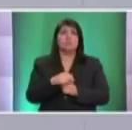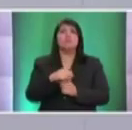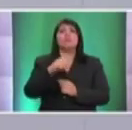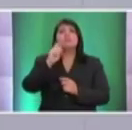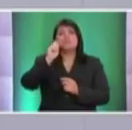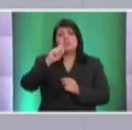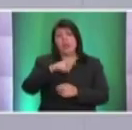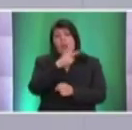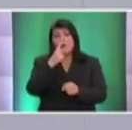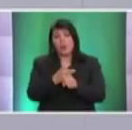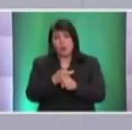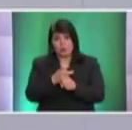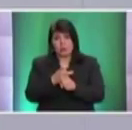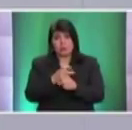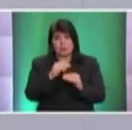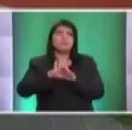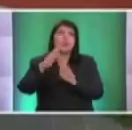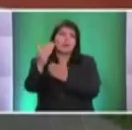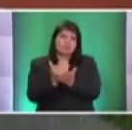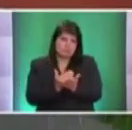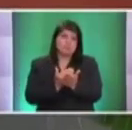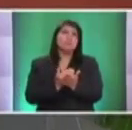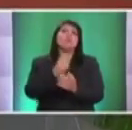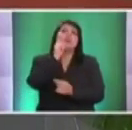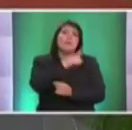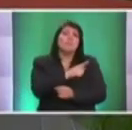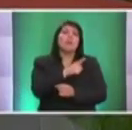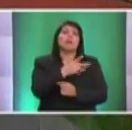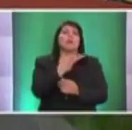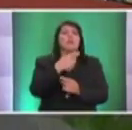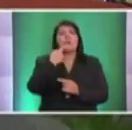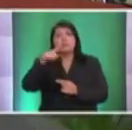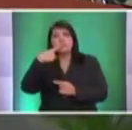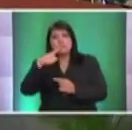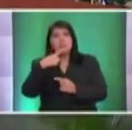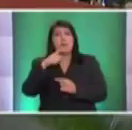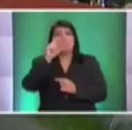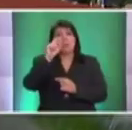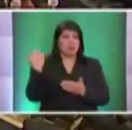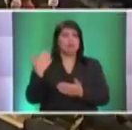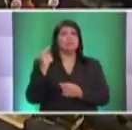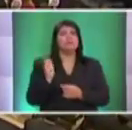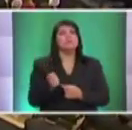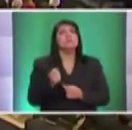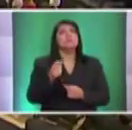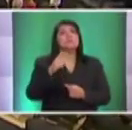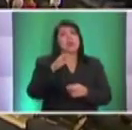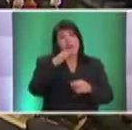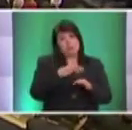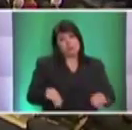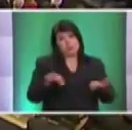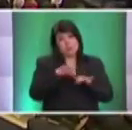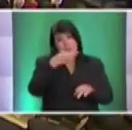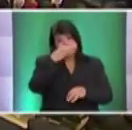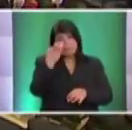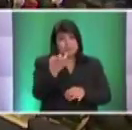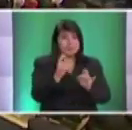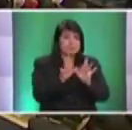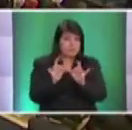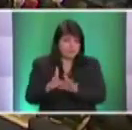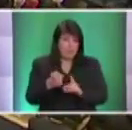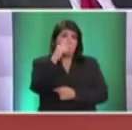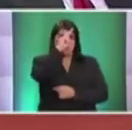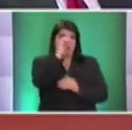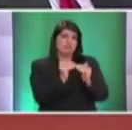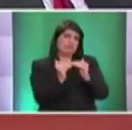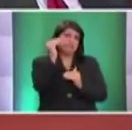como certificados de fondos de inversión para dirigirlos a infraestructura. El presidente reiteró que no se crearán